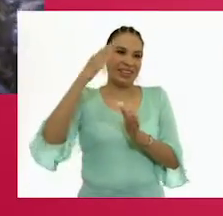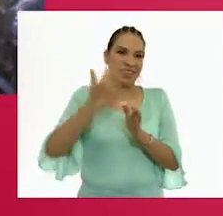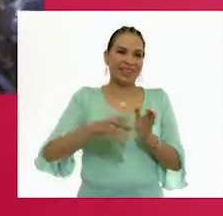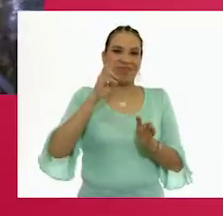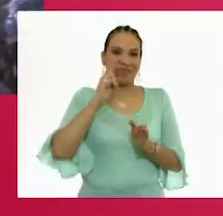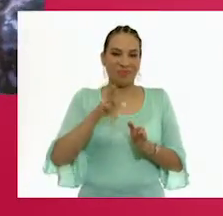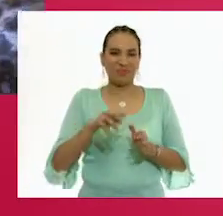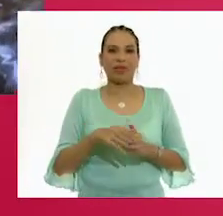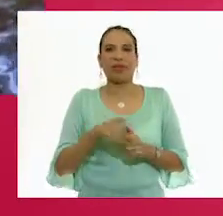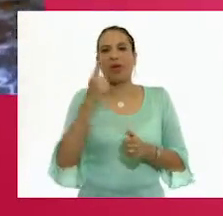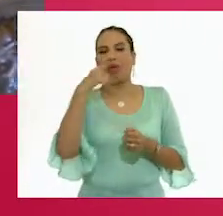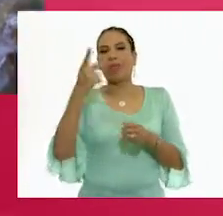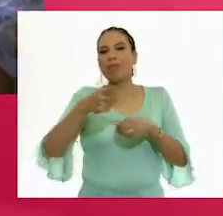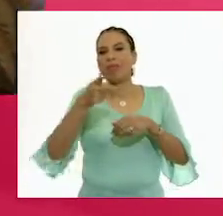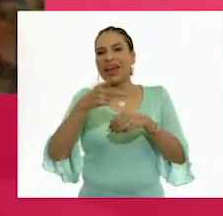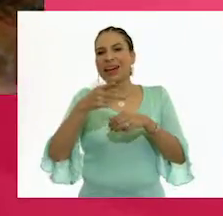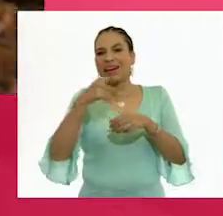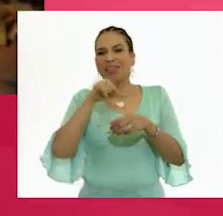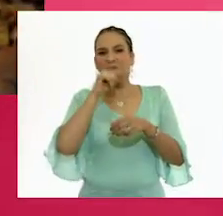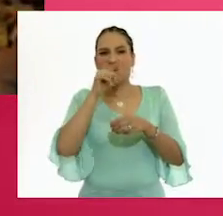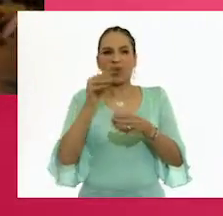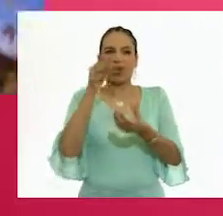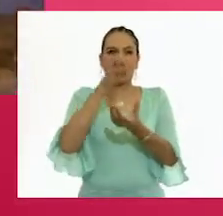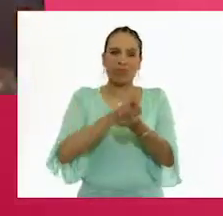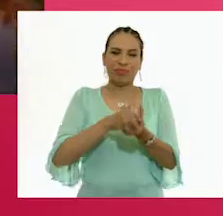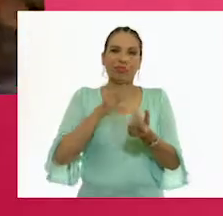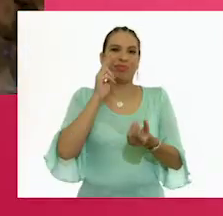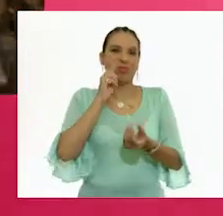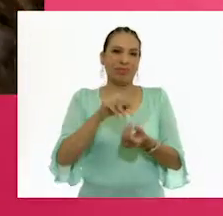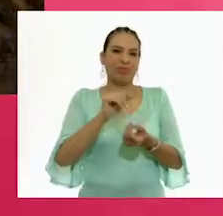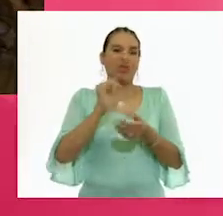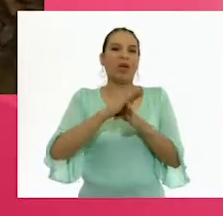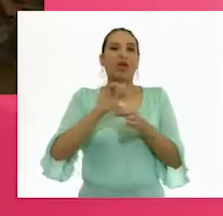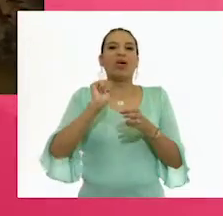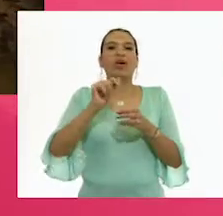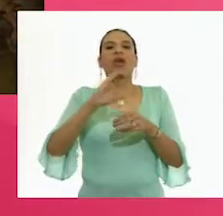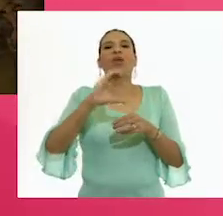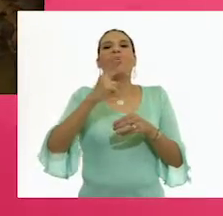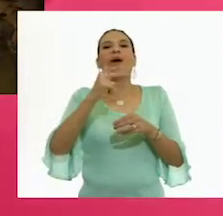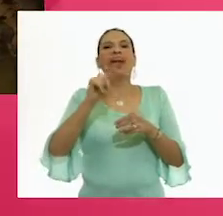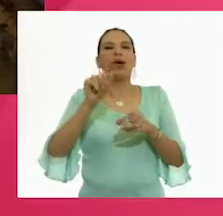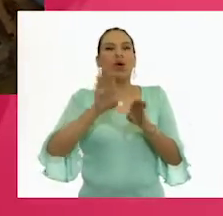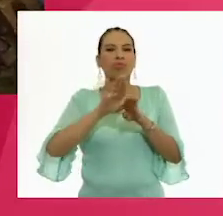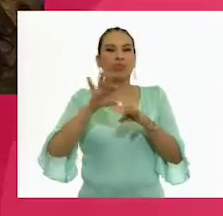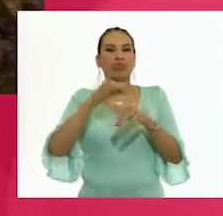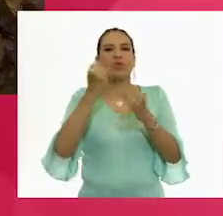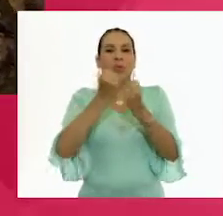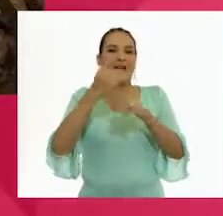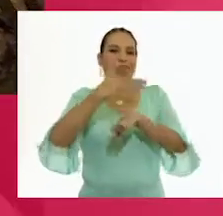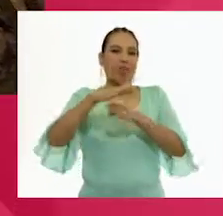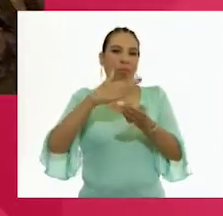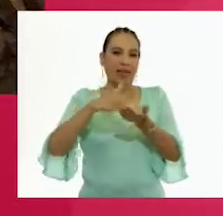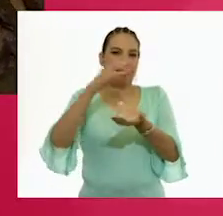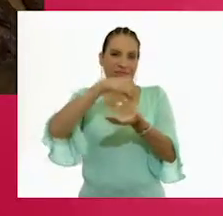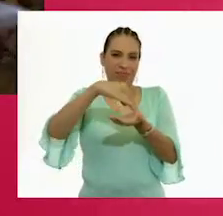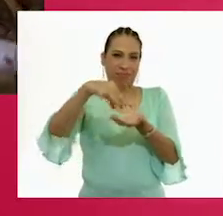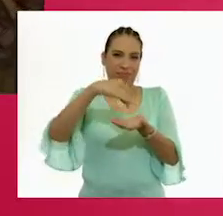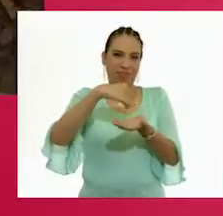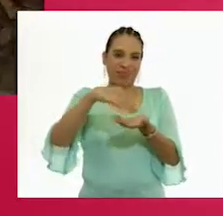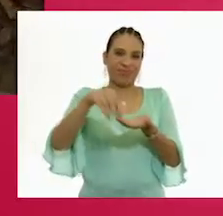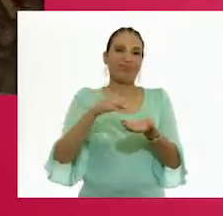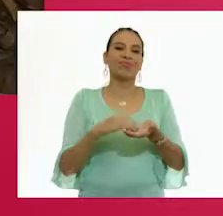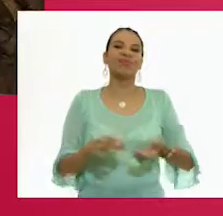así, saca una piernita, pone aquí, un poquito de cueritos y nopales y se le pone arriba.